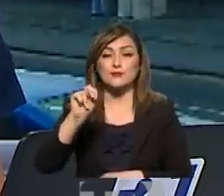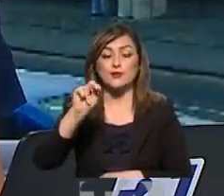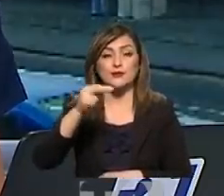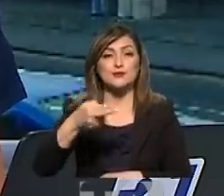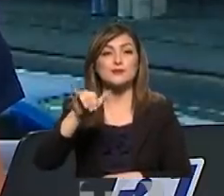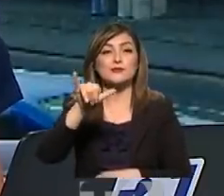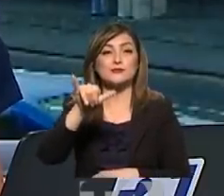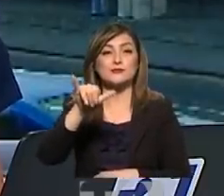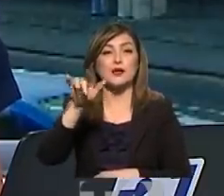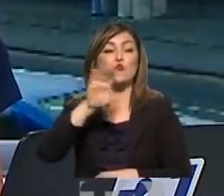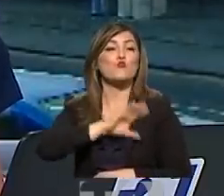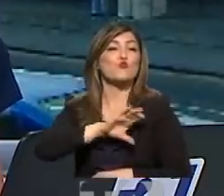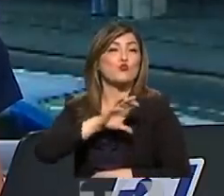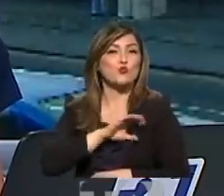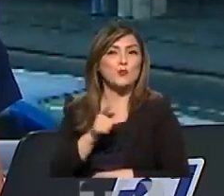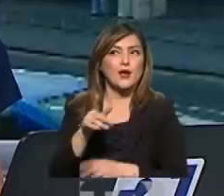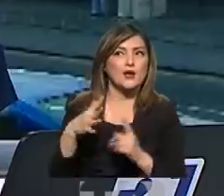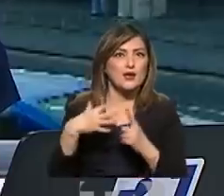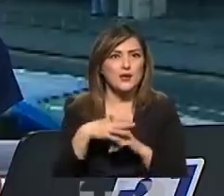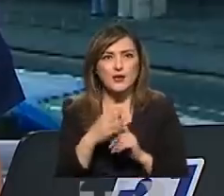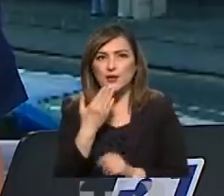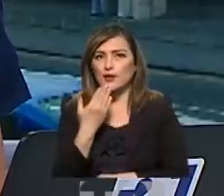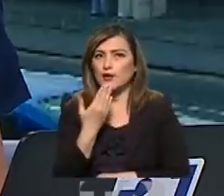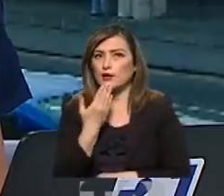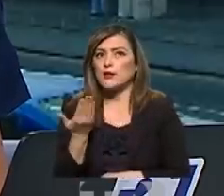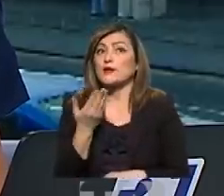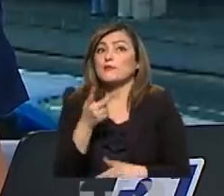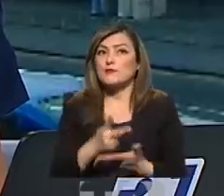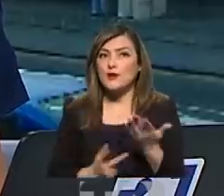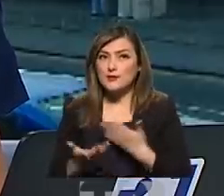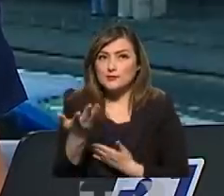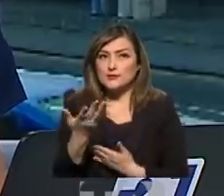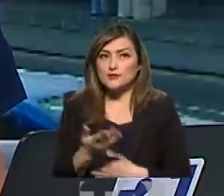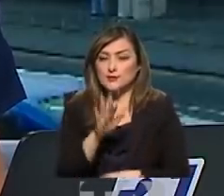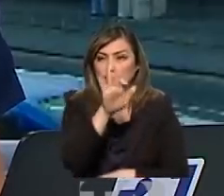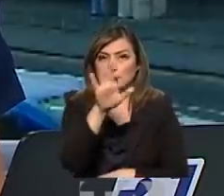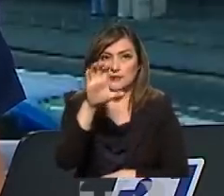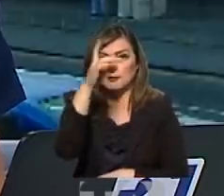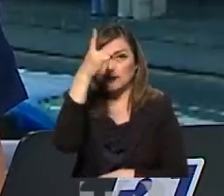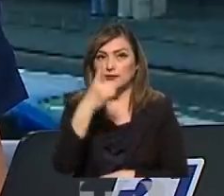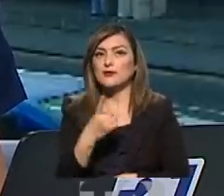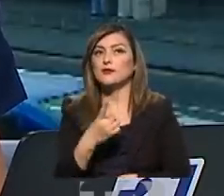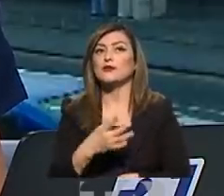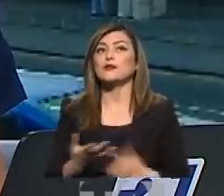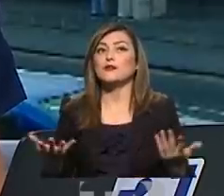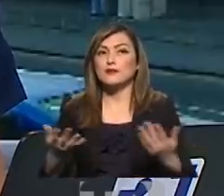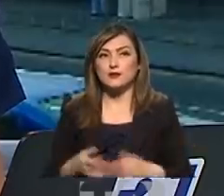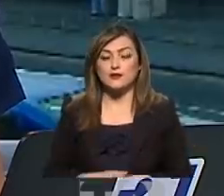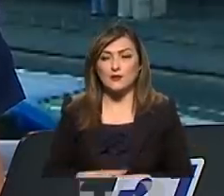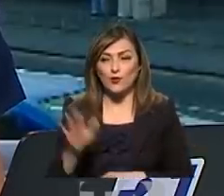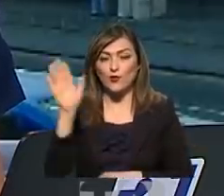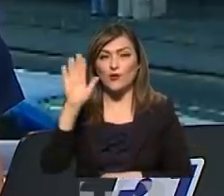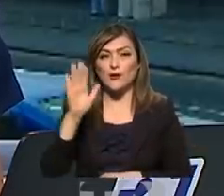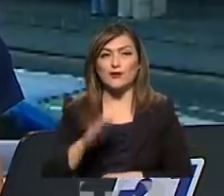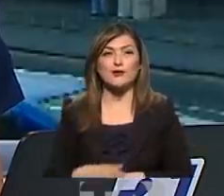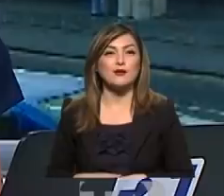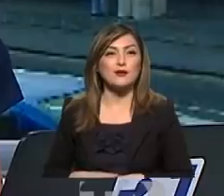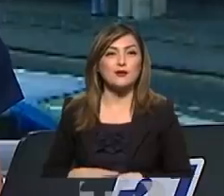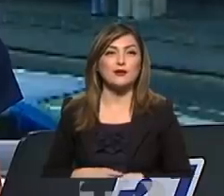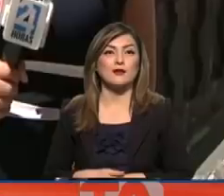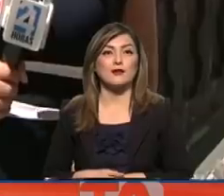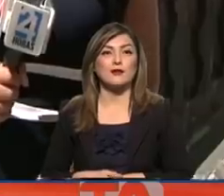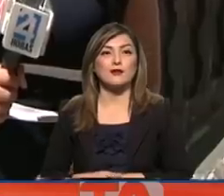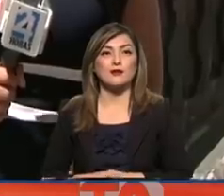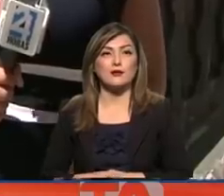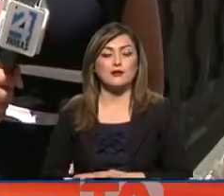municipio de Quito, para contarnos cómo se vive la situación tras la decisión del Tribunal Contencioso Electoral. Hola, Steffi, adelante.